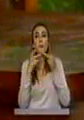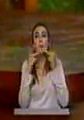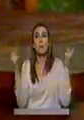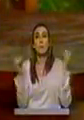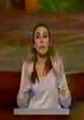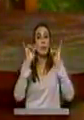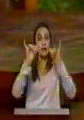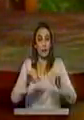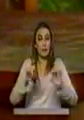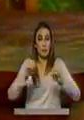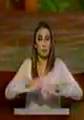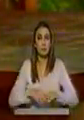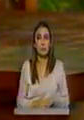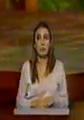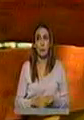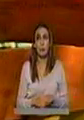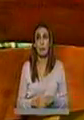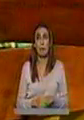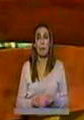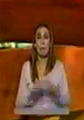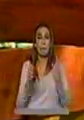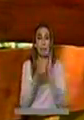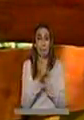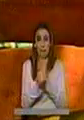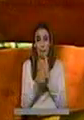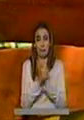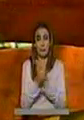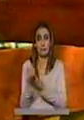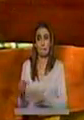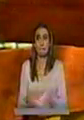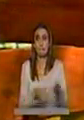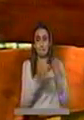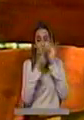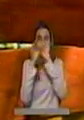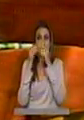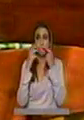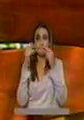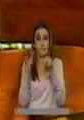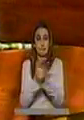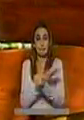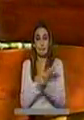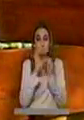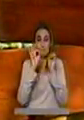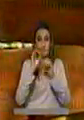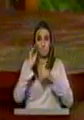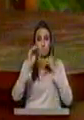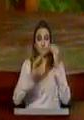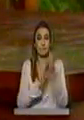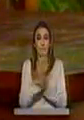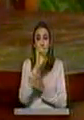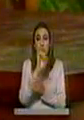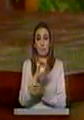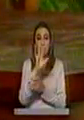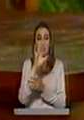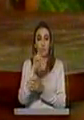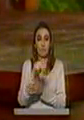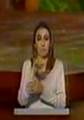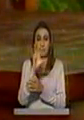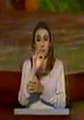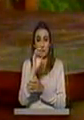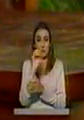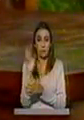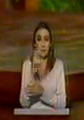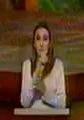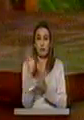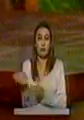ahí puede ser. Capacitación y formación. Y formación. Completamente. La educación es muy importante y sobre todo, aún